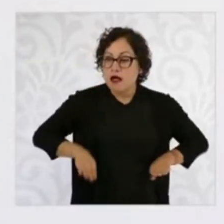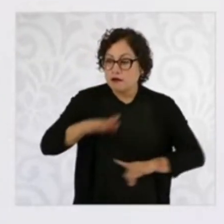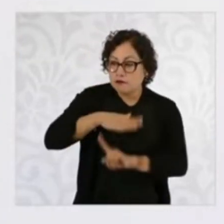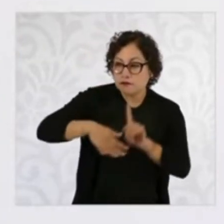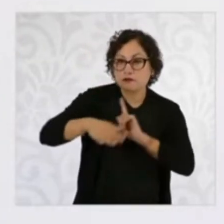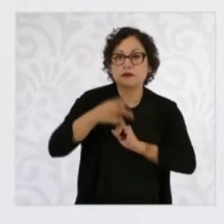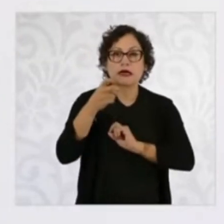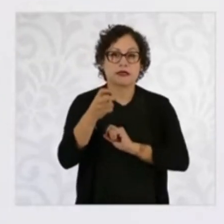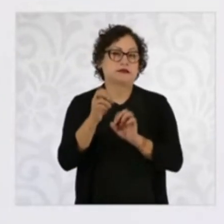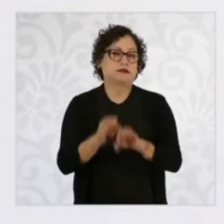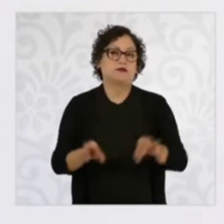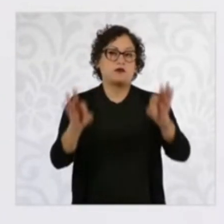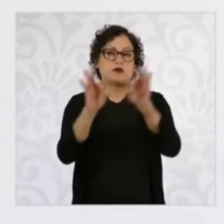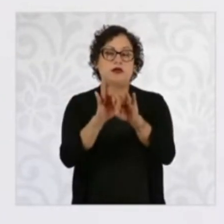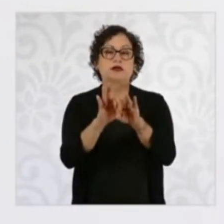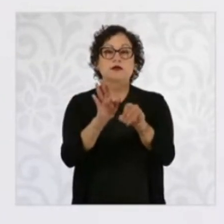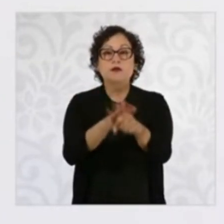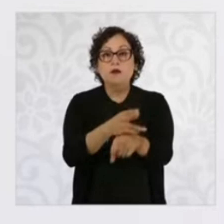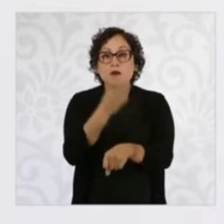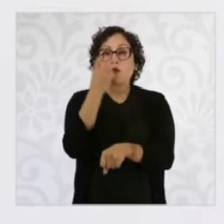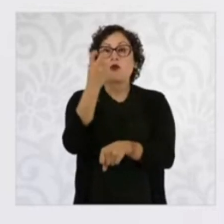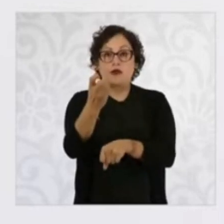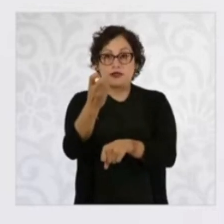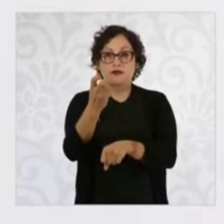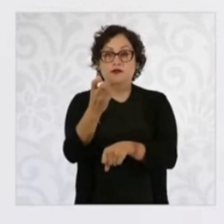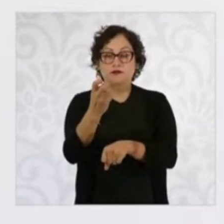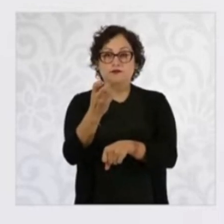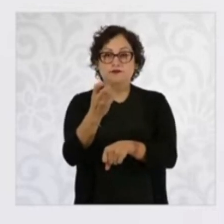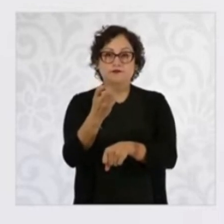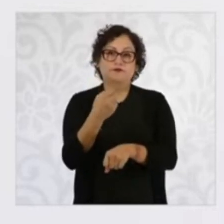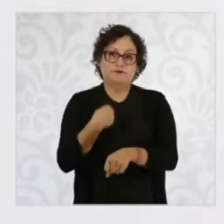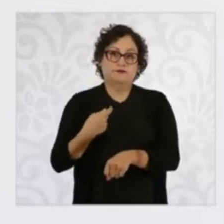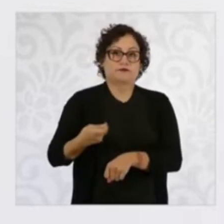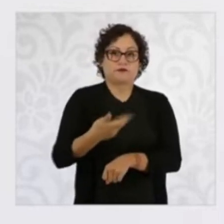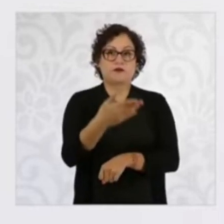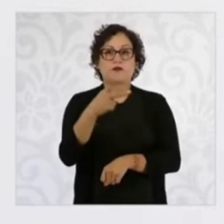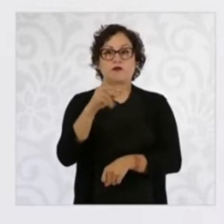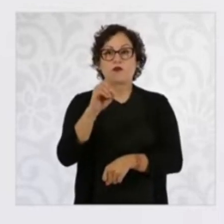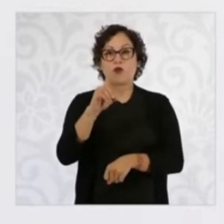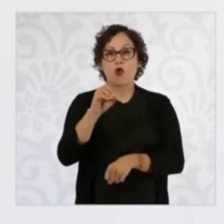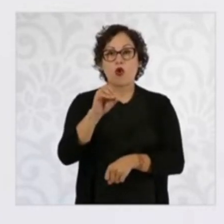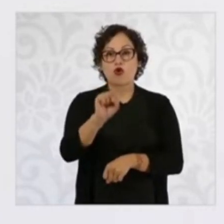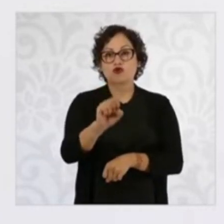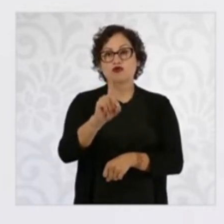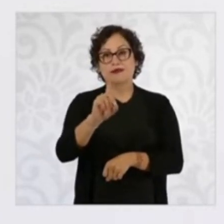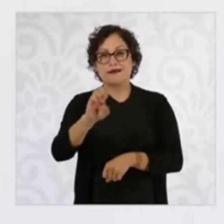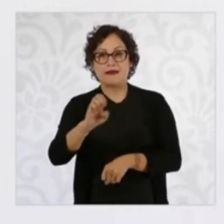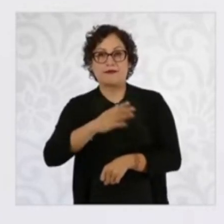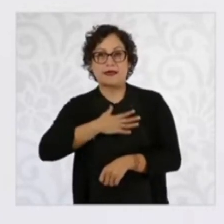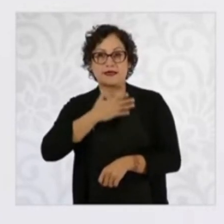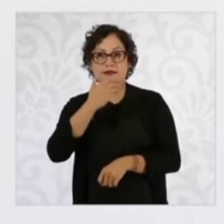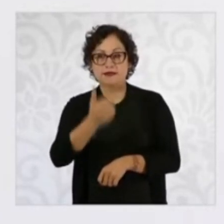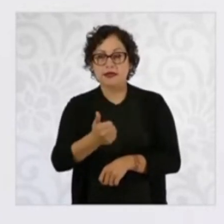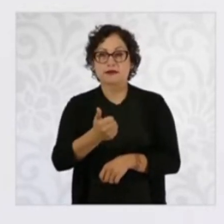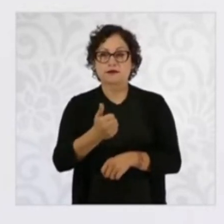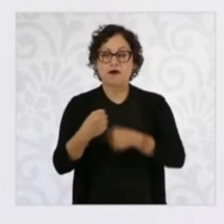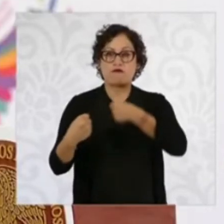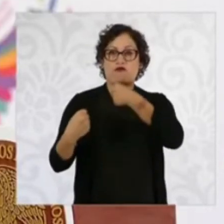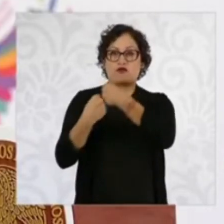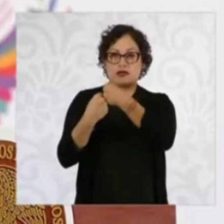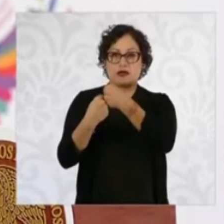eso uno de los objetivos es el desarrollo de estos polos de bienestar, particularmente en la frontera con Chiapas y